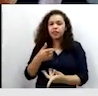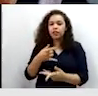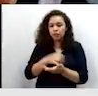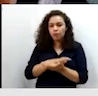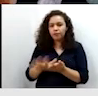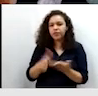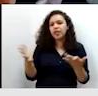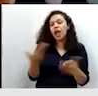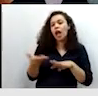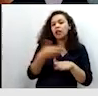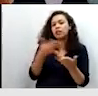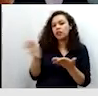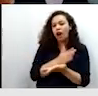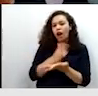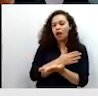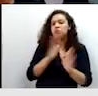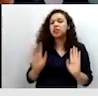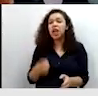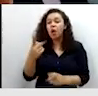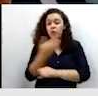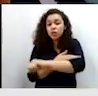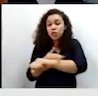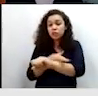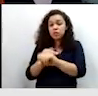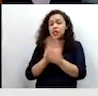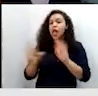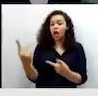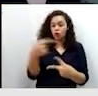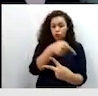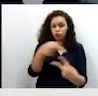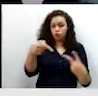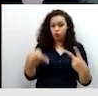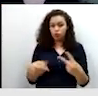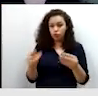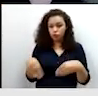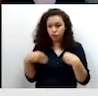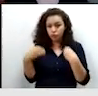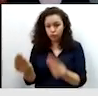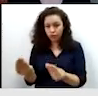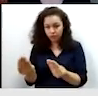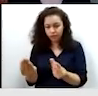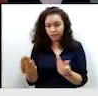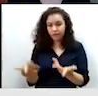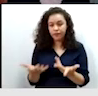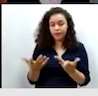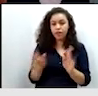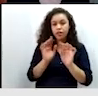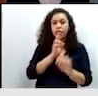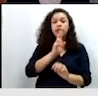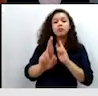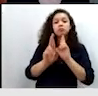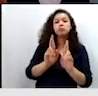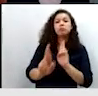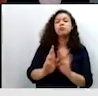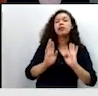hacer separado y ahorita ya nada más con un solo trámite, ya al concluir el llenado, ya les